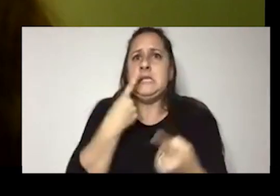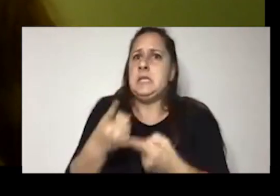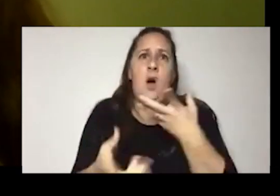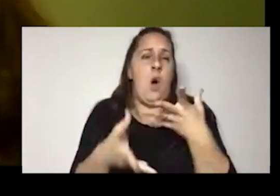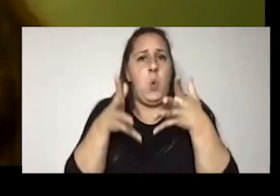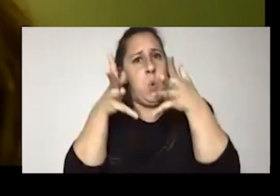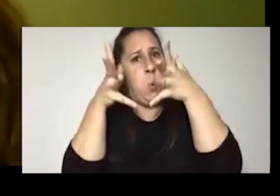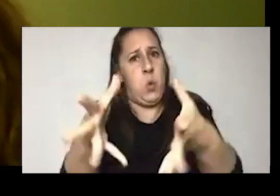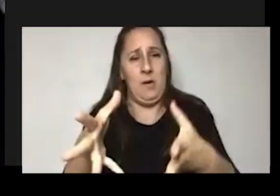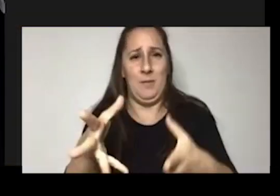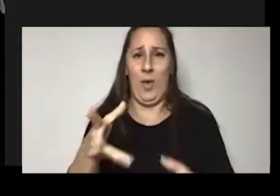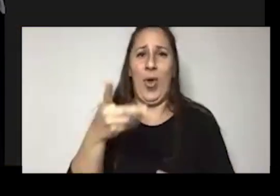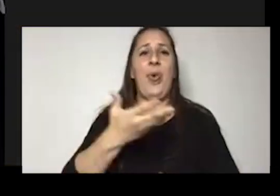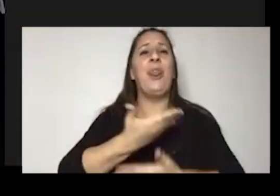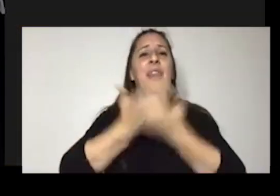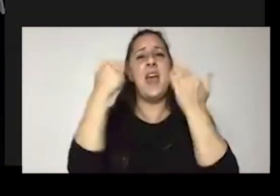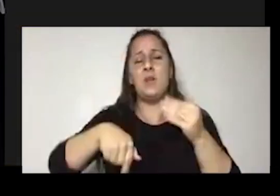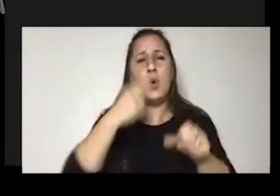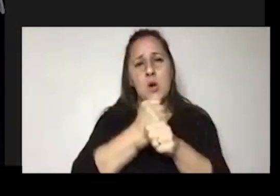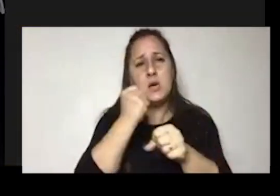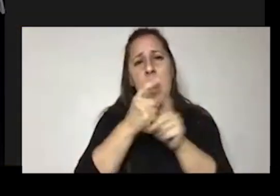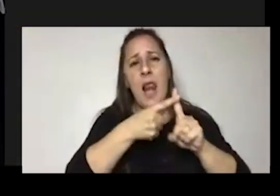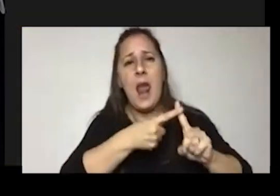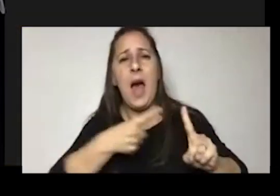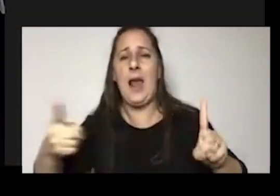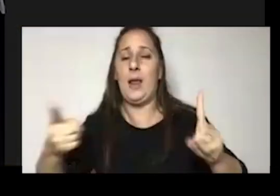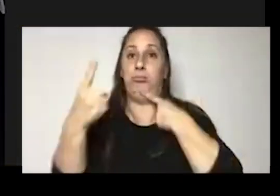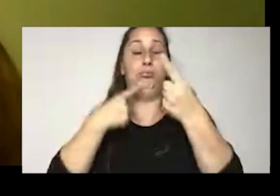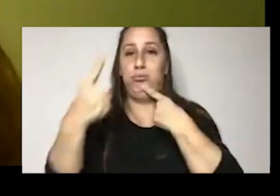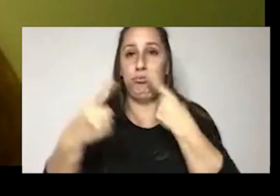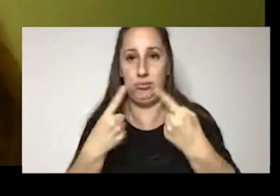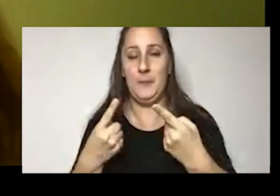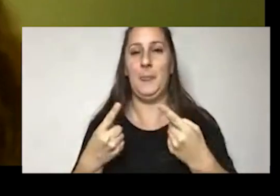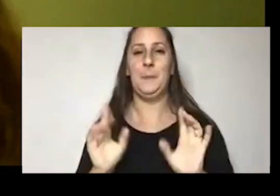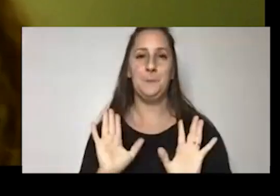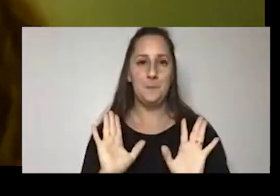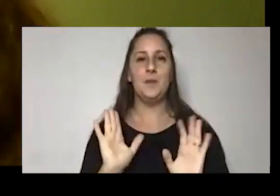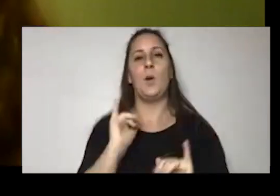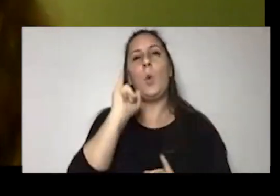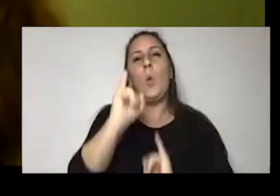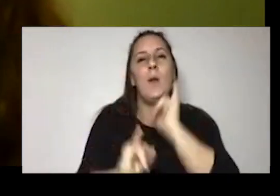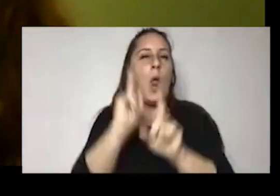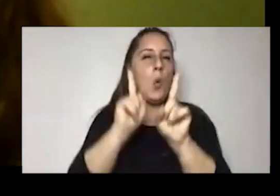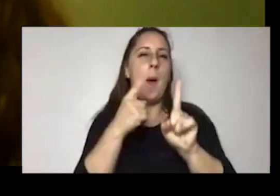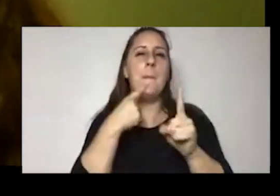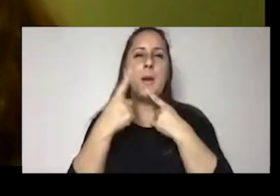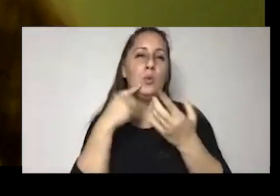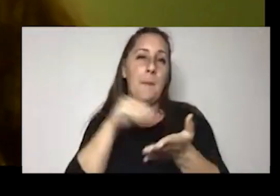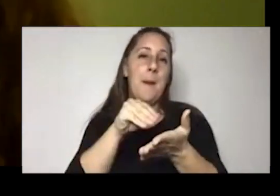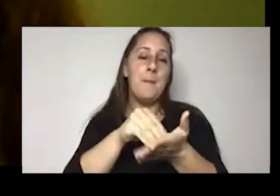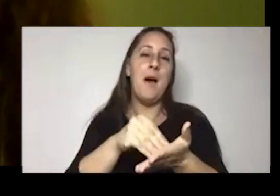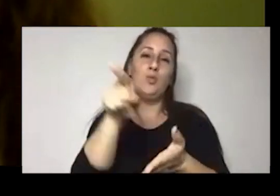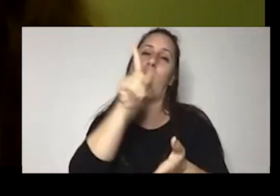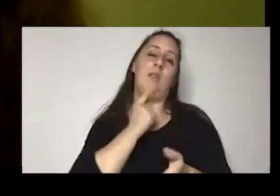largo seguramente. Tranquila, para Matías y para César, así que les cuento un poquito más nada más y ustedes me dicen, bueno, dónde